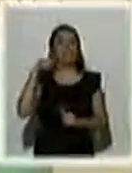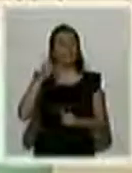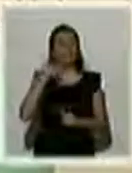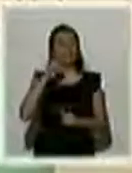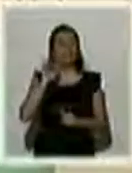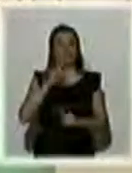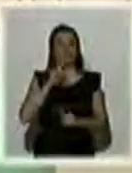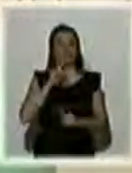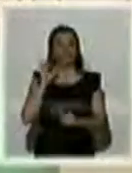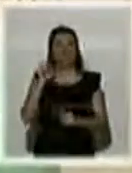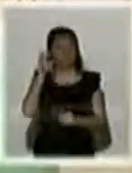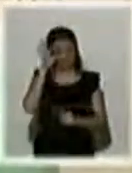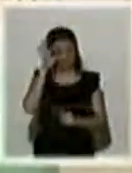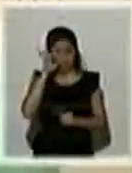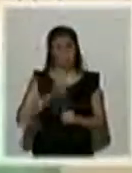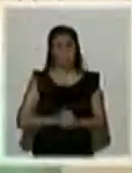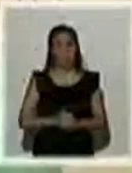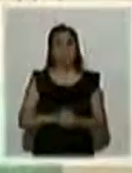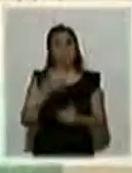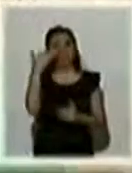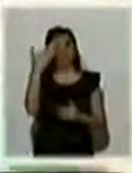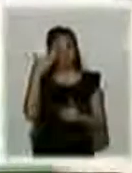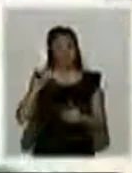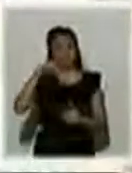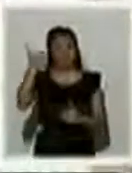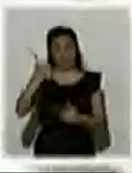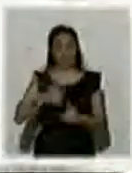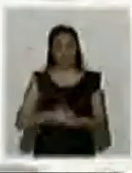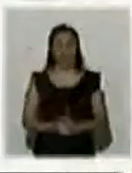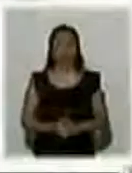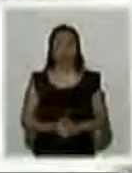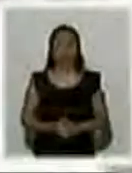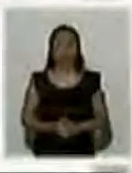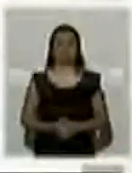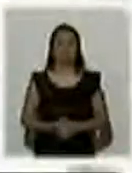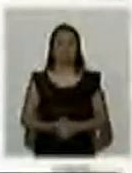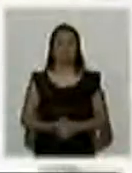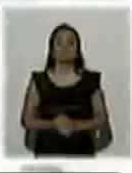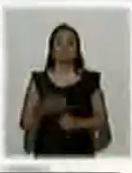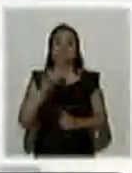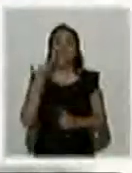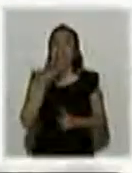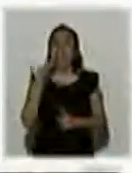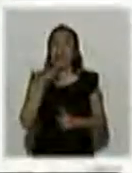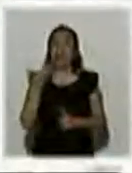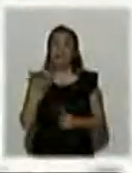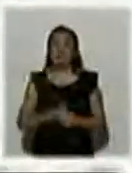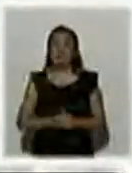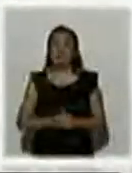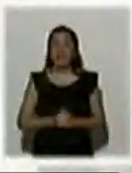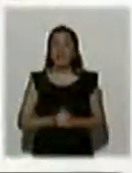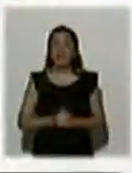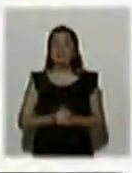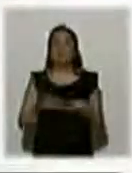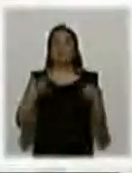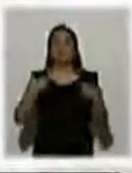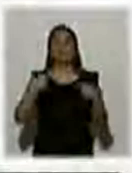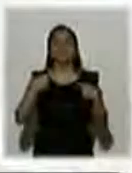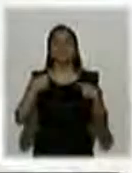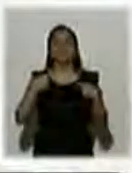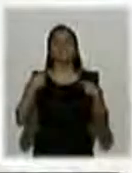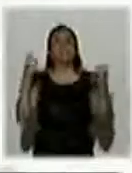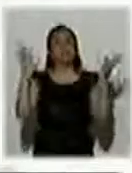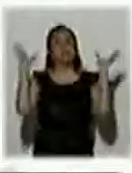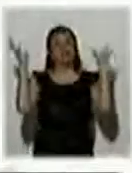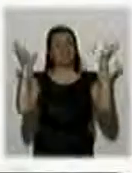diputada nacional por el Frente para la Victoria. Muy bien, hablemos de políticas ambientales. En primer lugar,